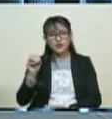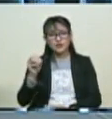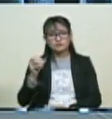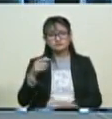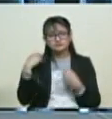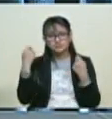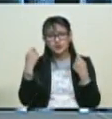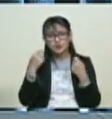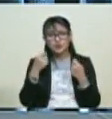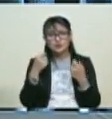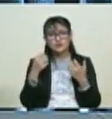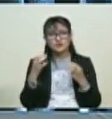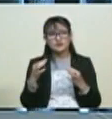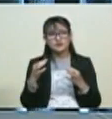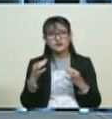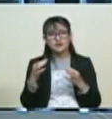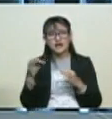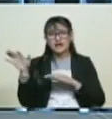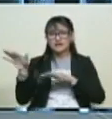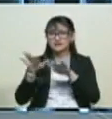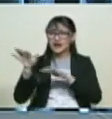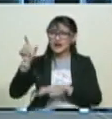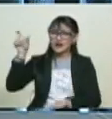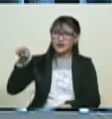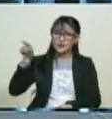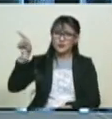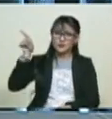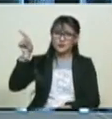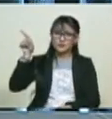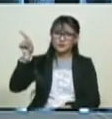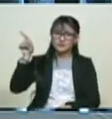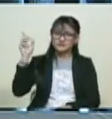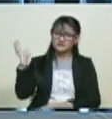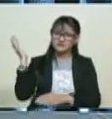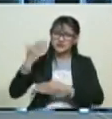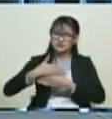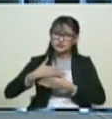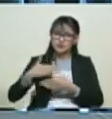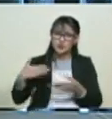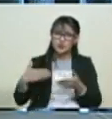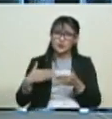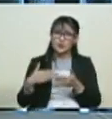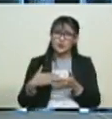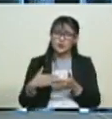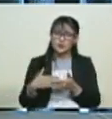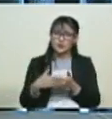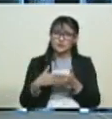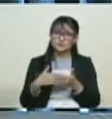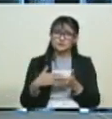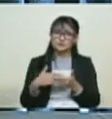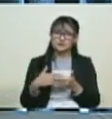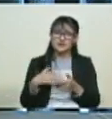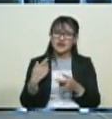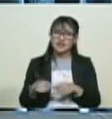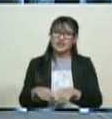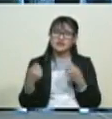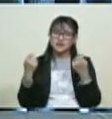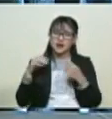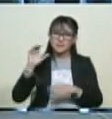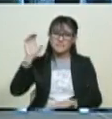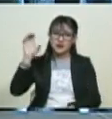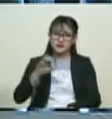de la planta insolente del extranjero si la sanción insolente del extranjero pretende dañar la